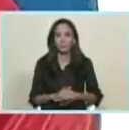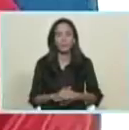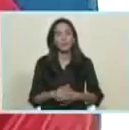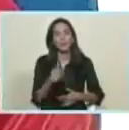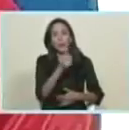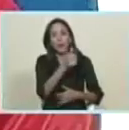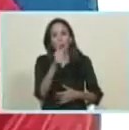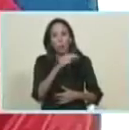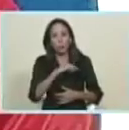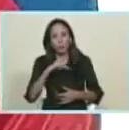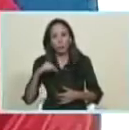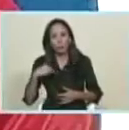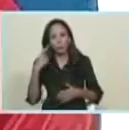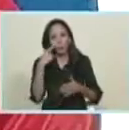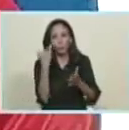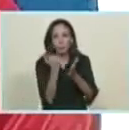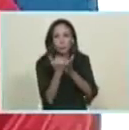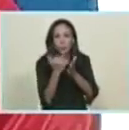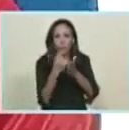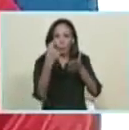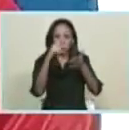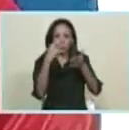que nosotros revisemos